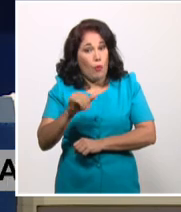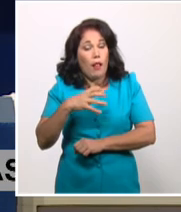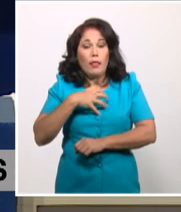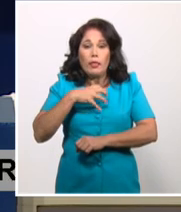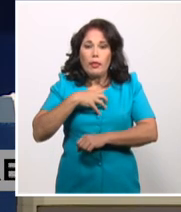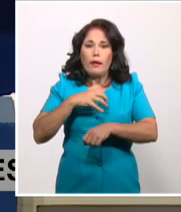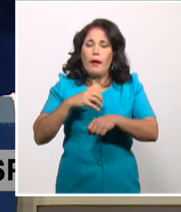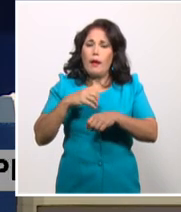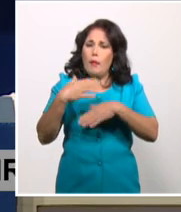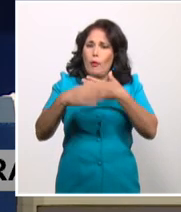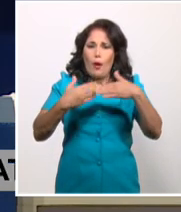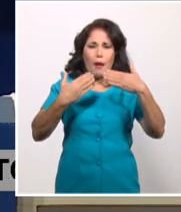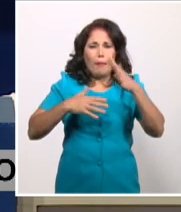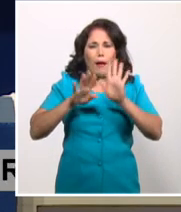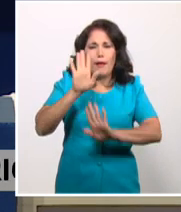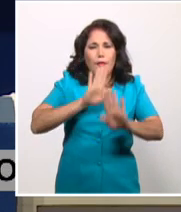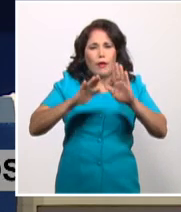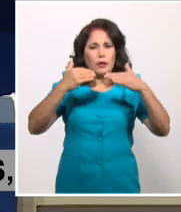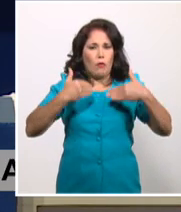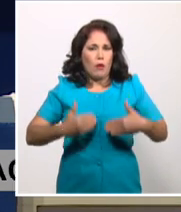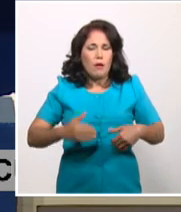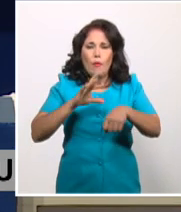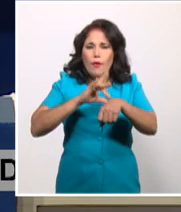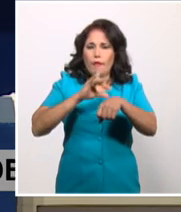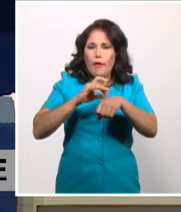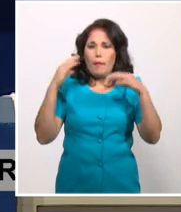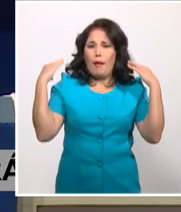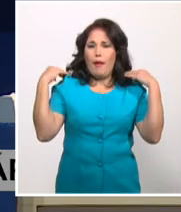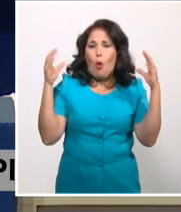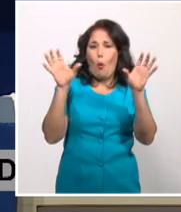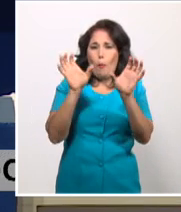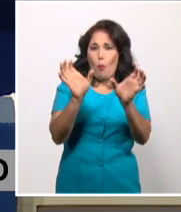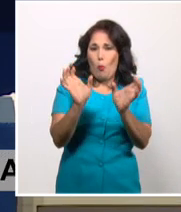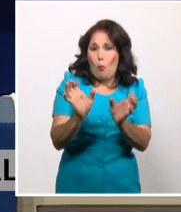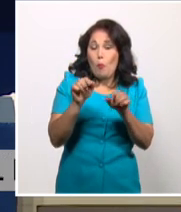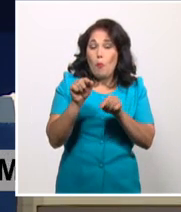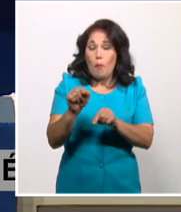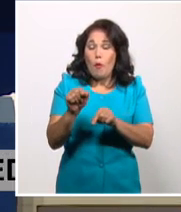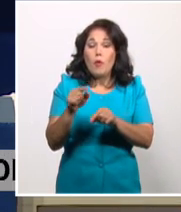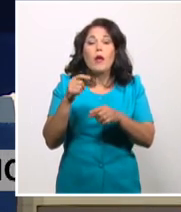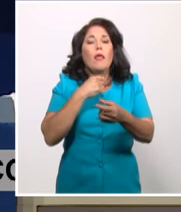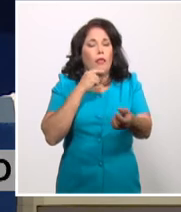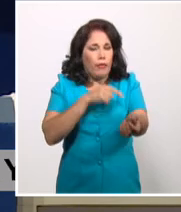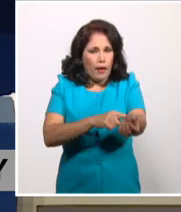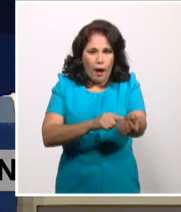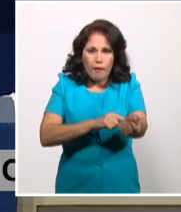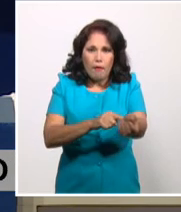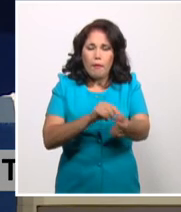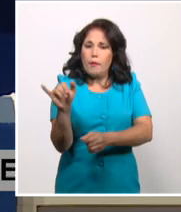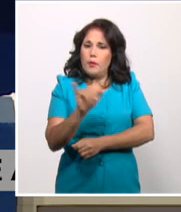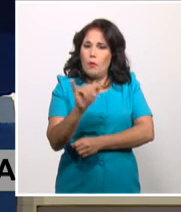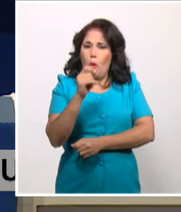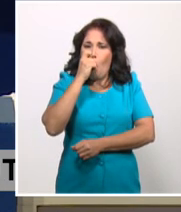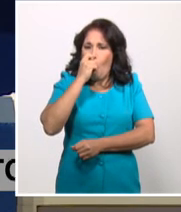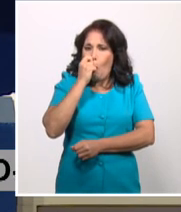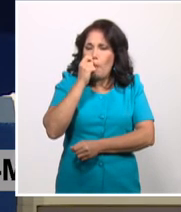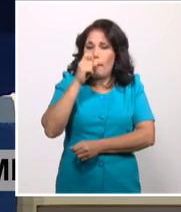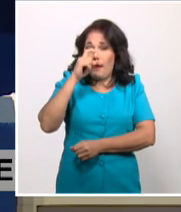una inmunodeficiencia, de una enfermedad pulmonar obstructiva crónica, de una diabetes mellitus y de